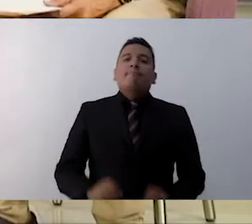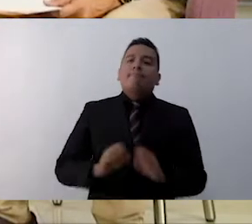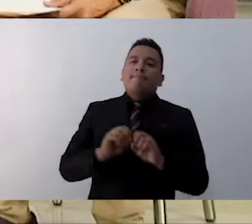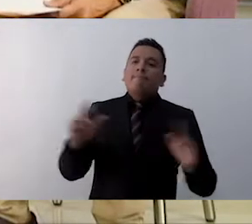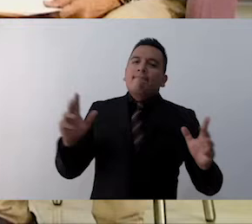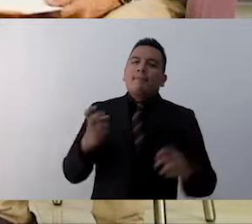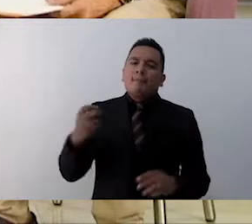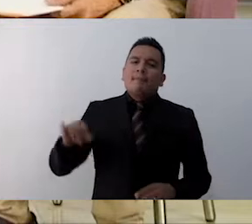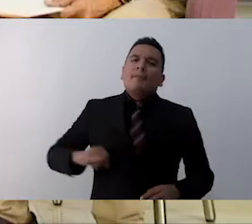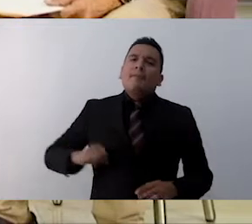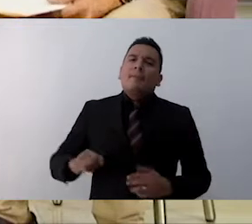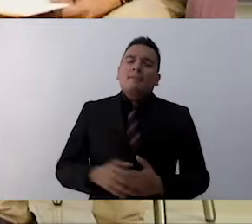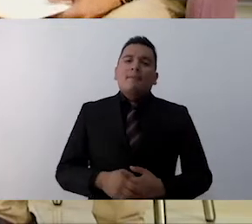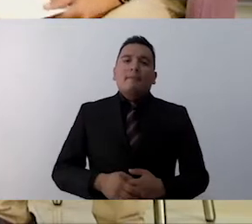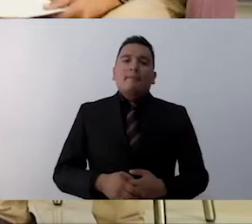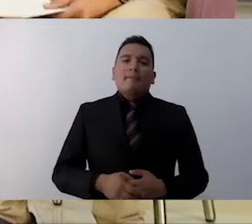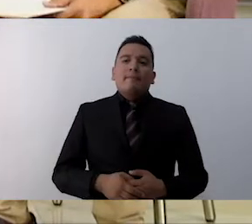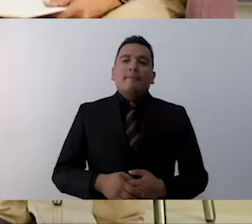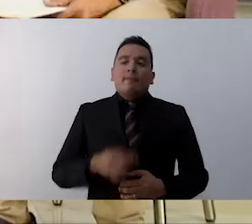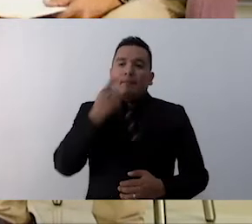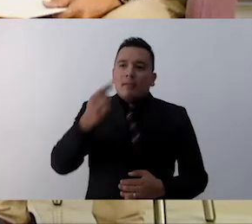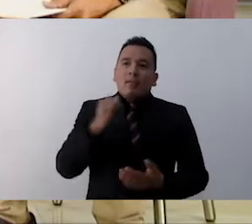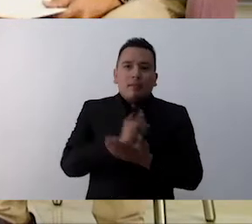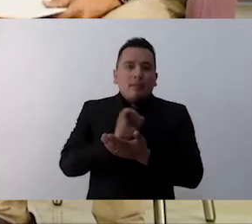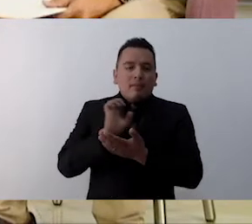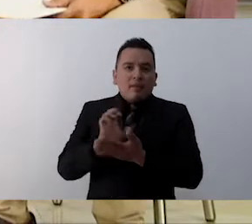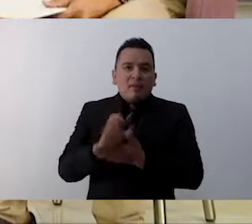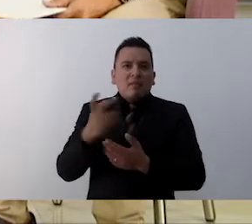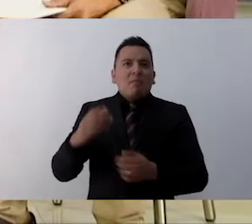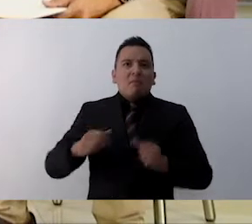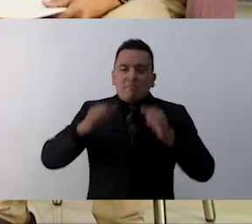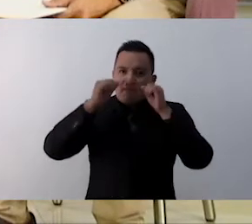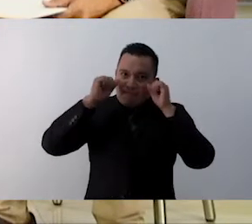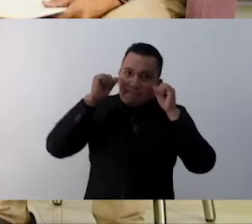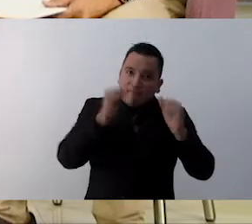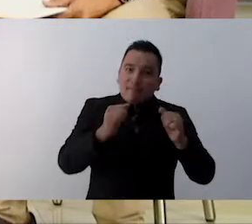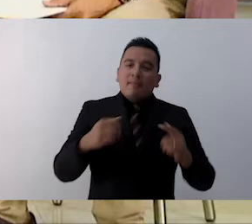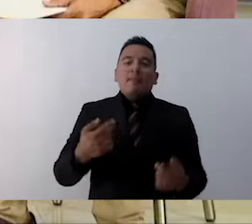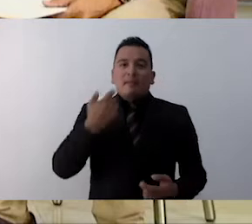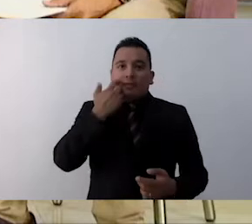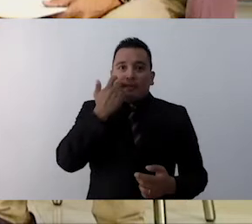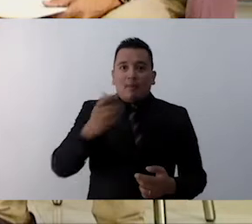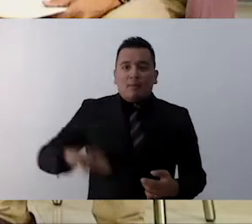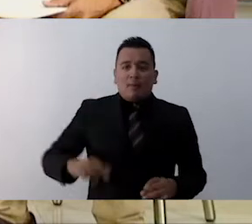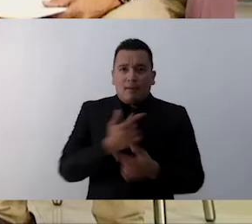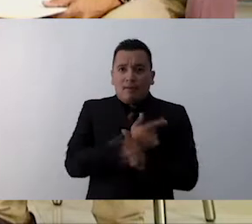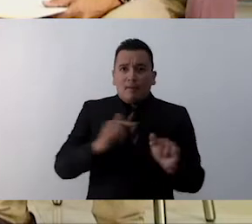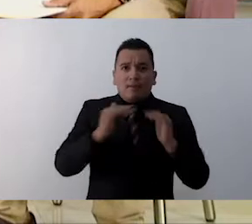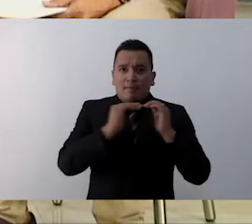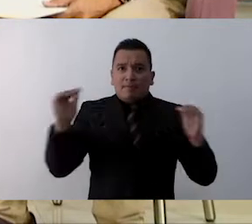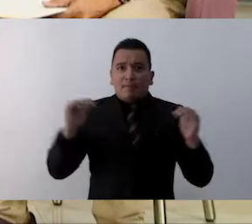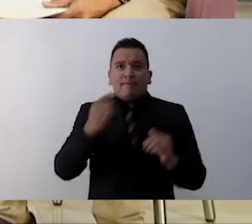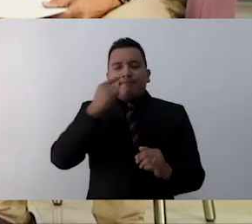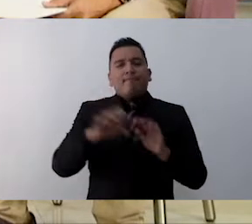Claro. Qué interesante atención está poniendo el instituto en esta parte. Cada vez más,